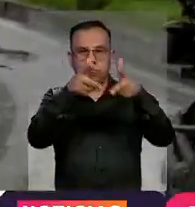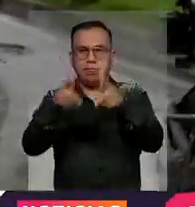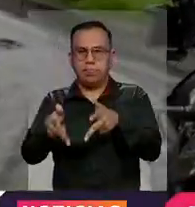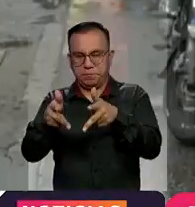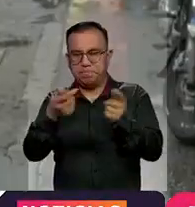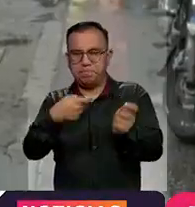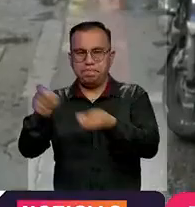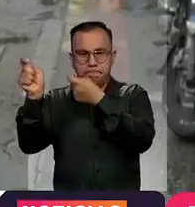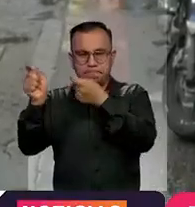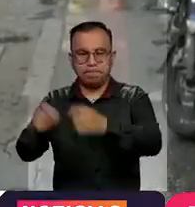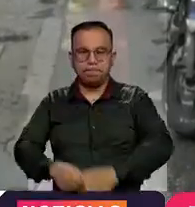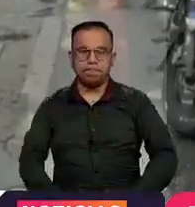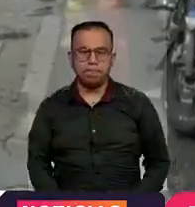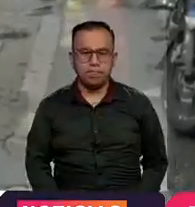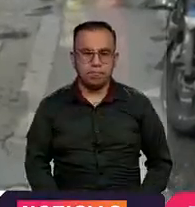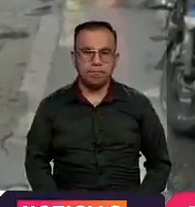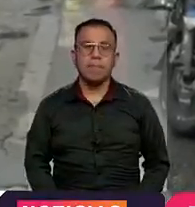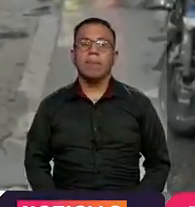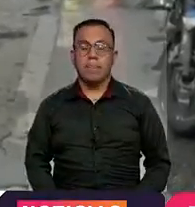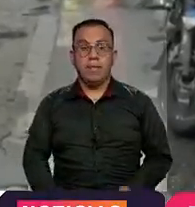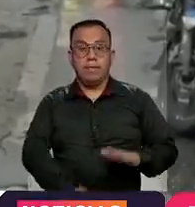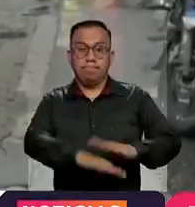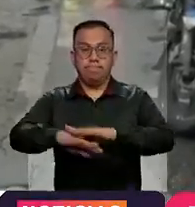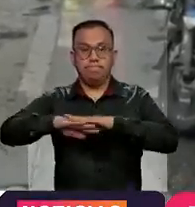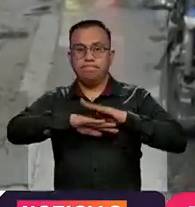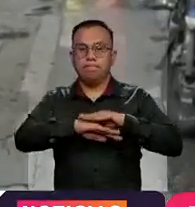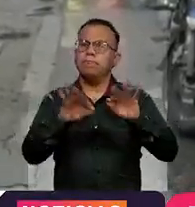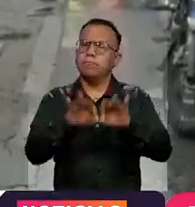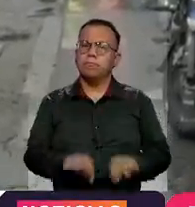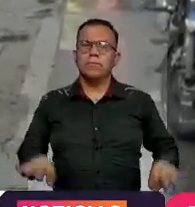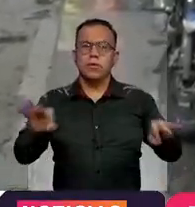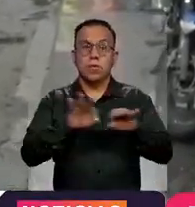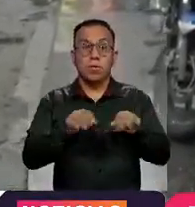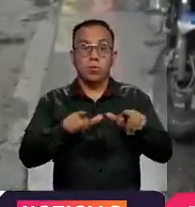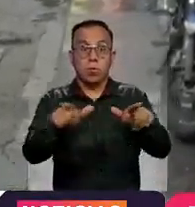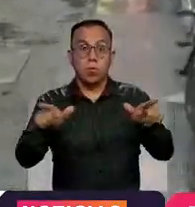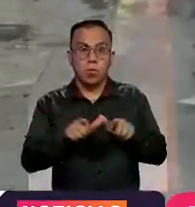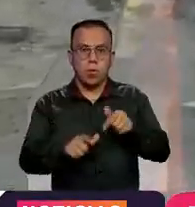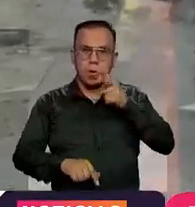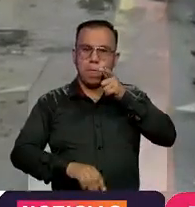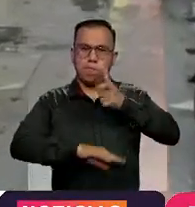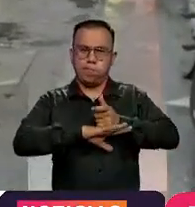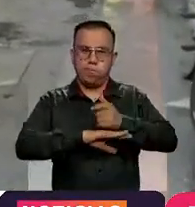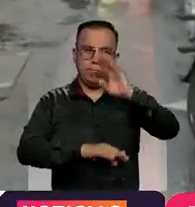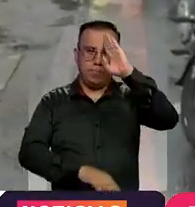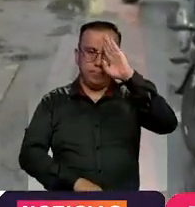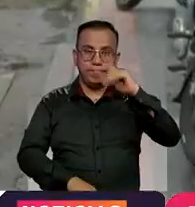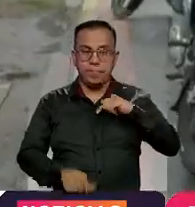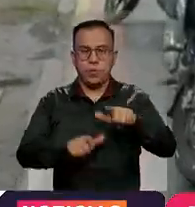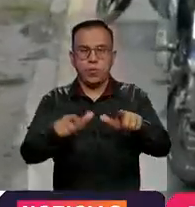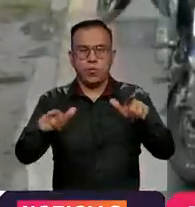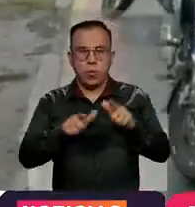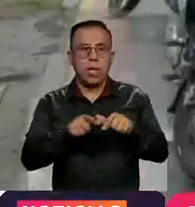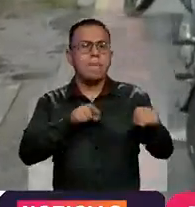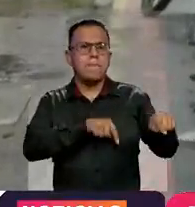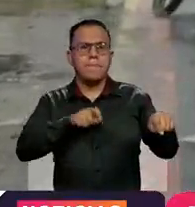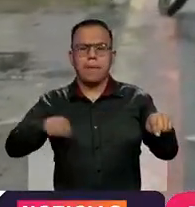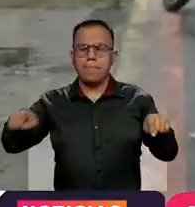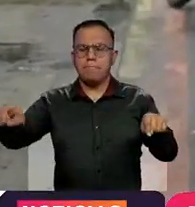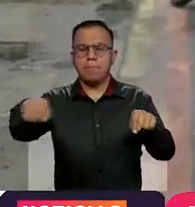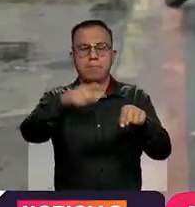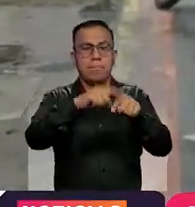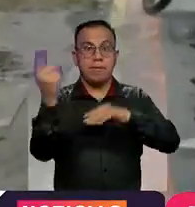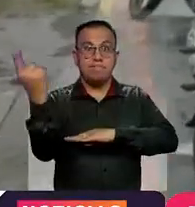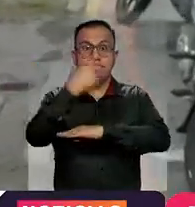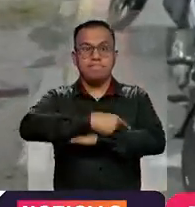motocicleta. Es importante destacar que estos puntos por parte de las autoridades de tránsito se moverán en el transcurso del